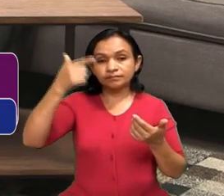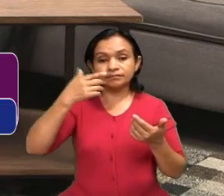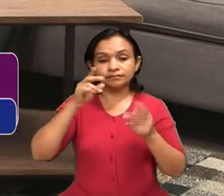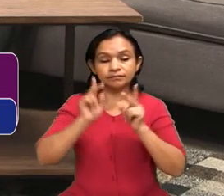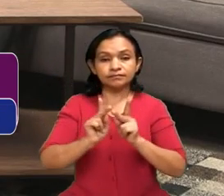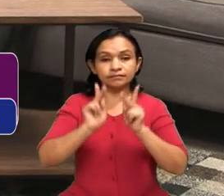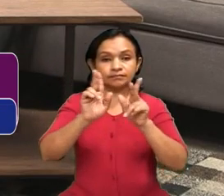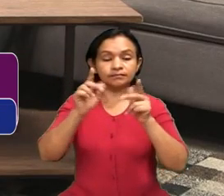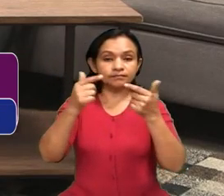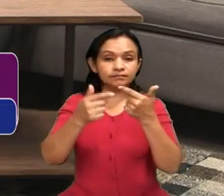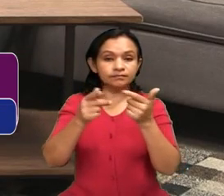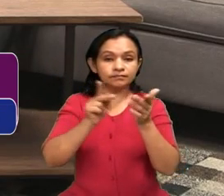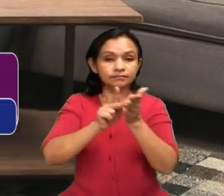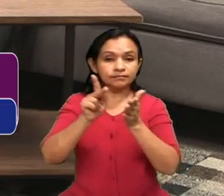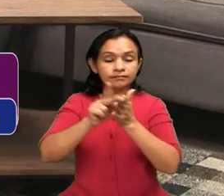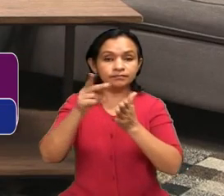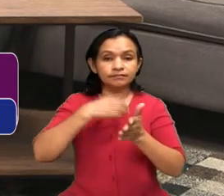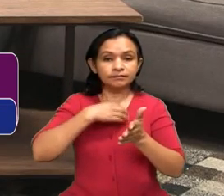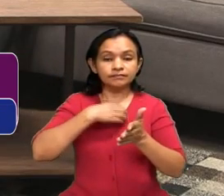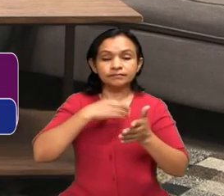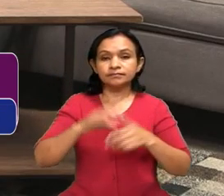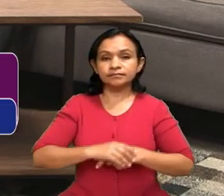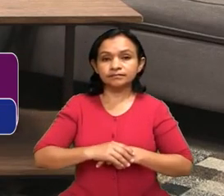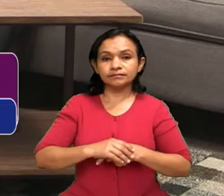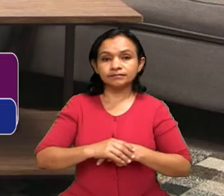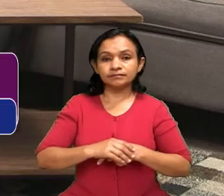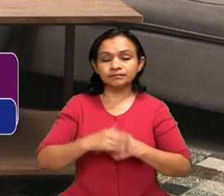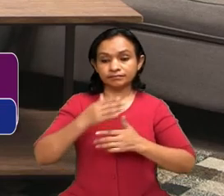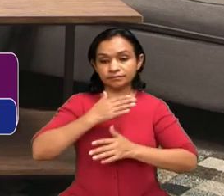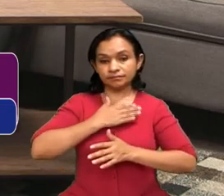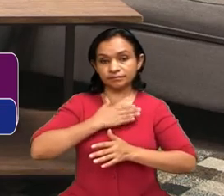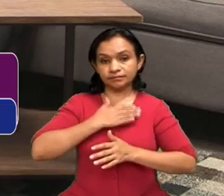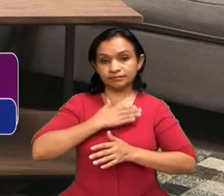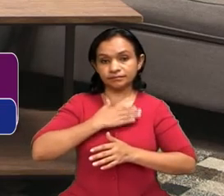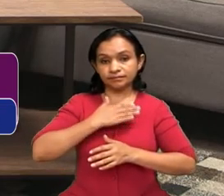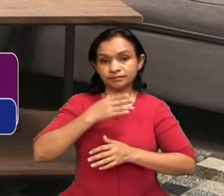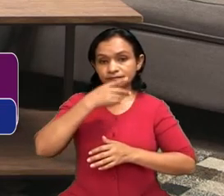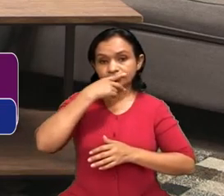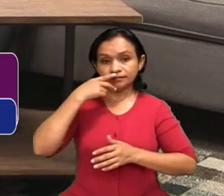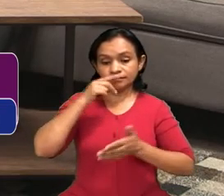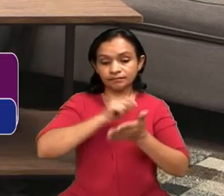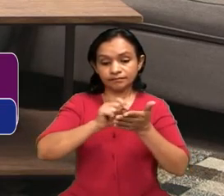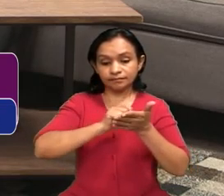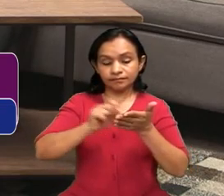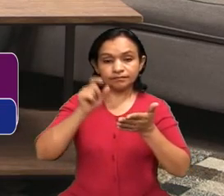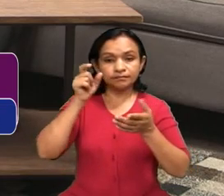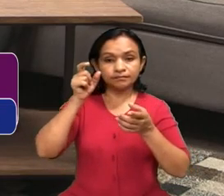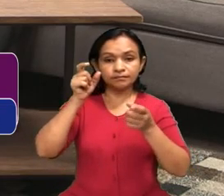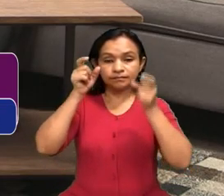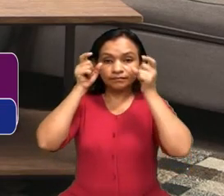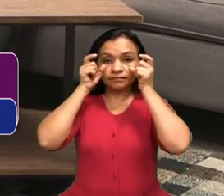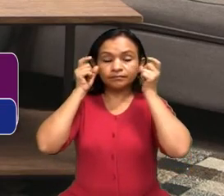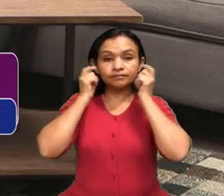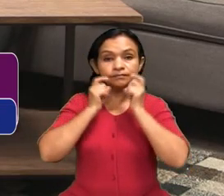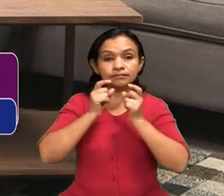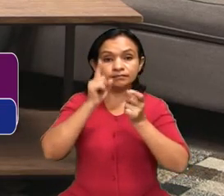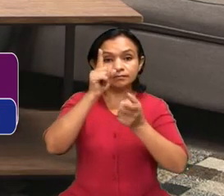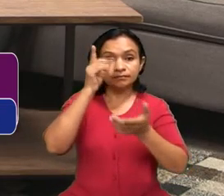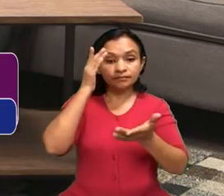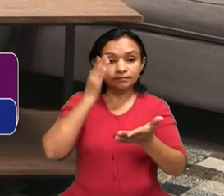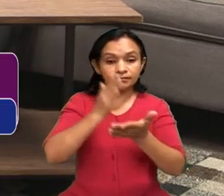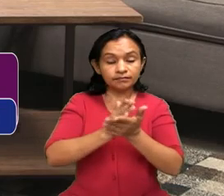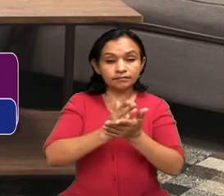personales. Es de que es interesante, porque mi padre, cuando lo escribe a Carlos, le dice: una vez que derrotemos